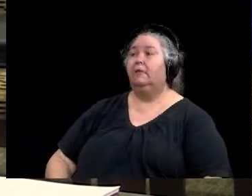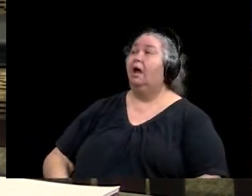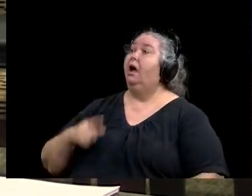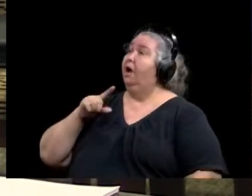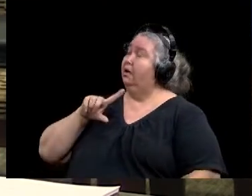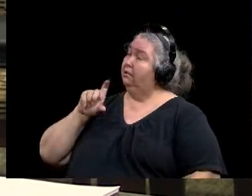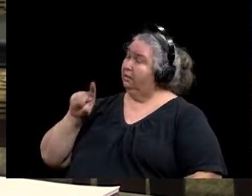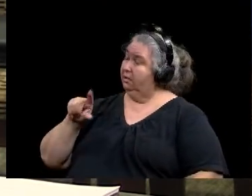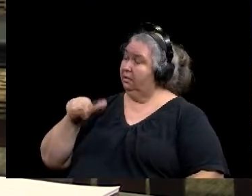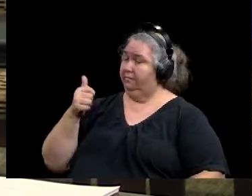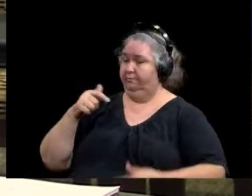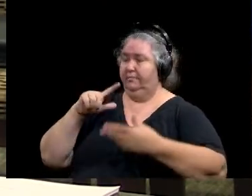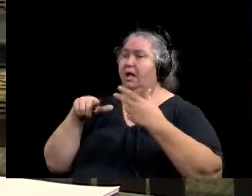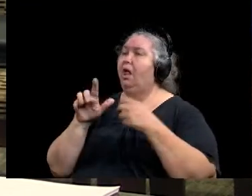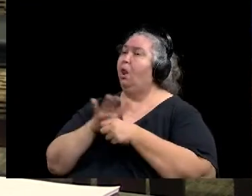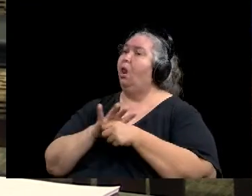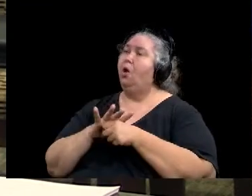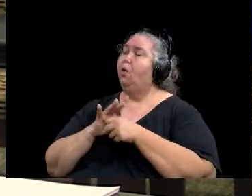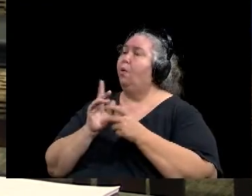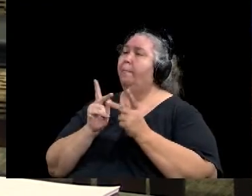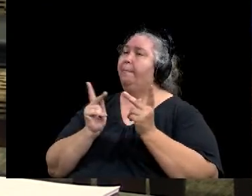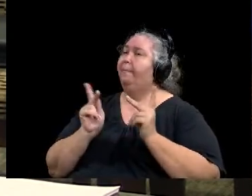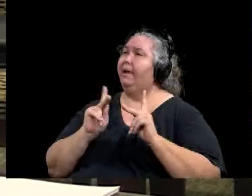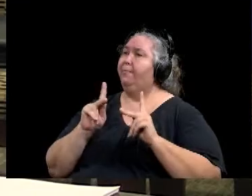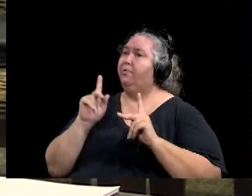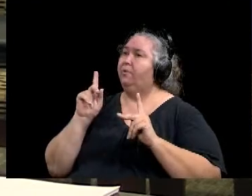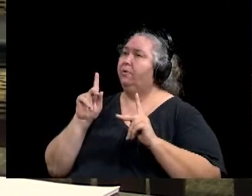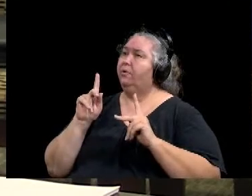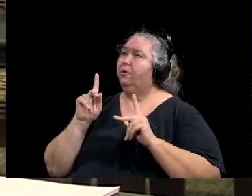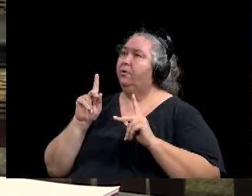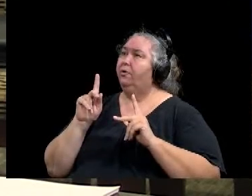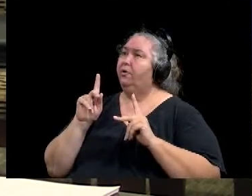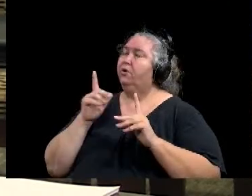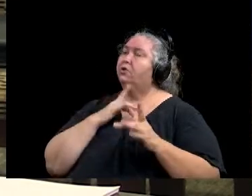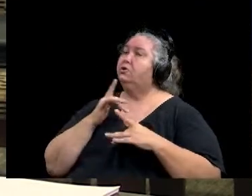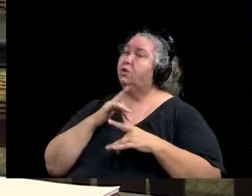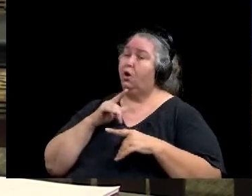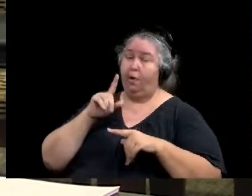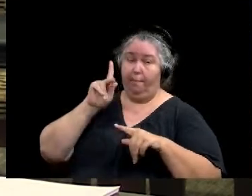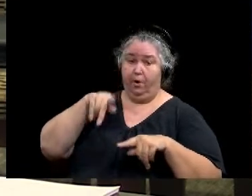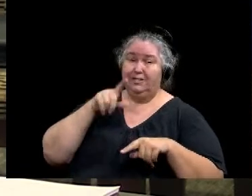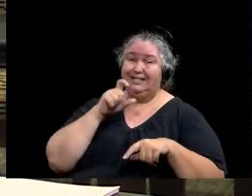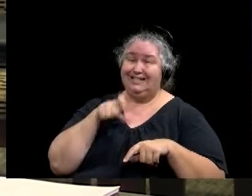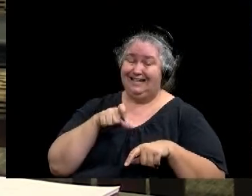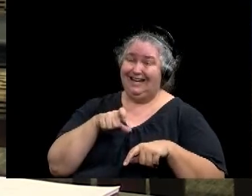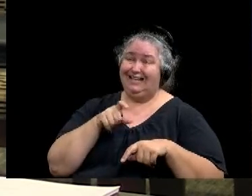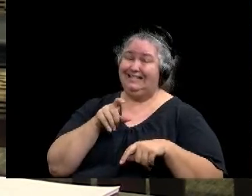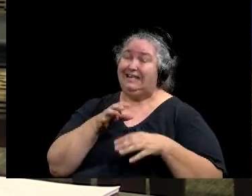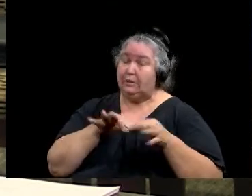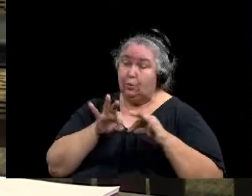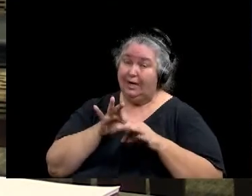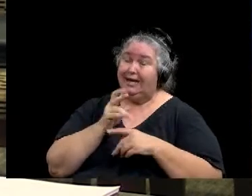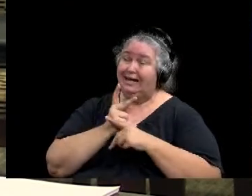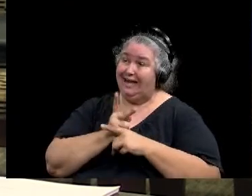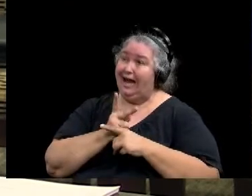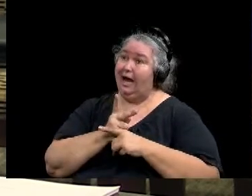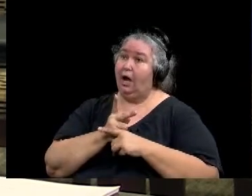así es que si los ciudadanos de tiene que tener miedo de qué